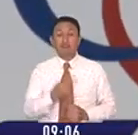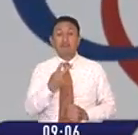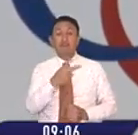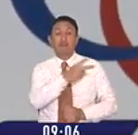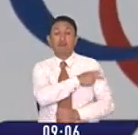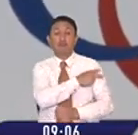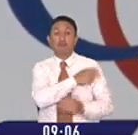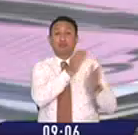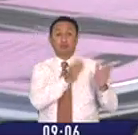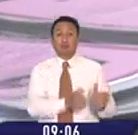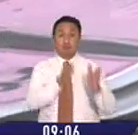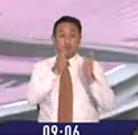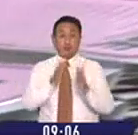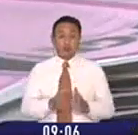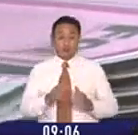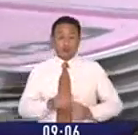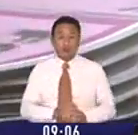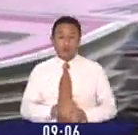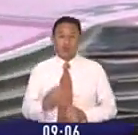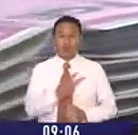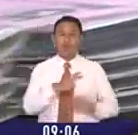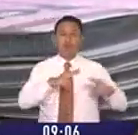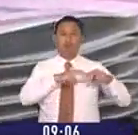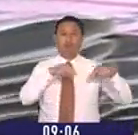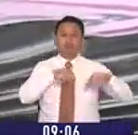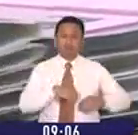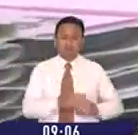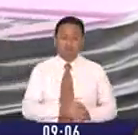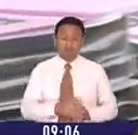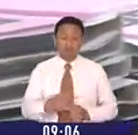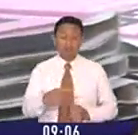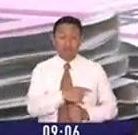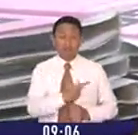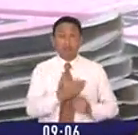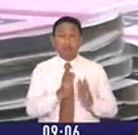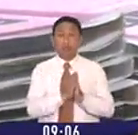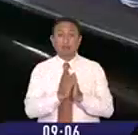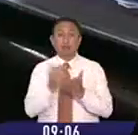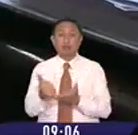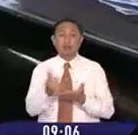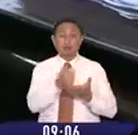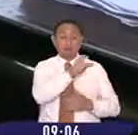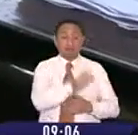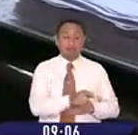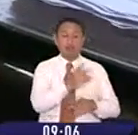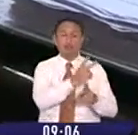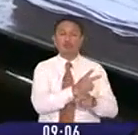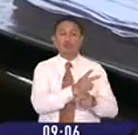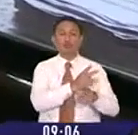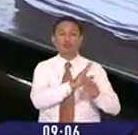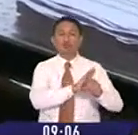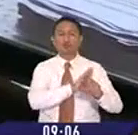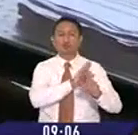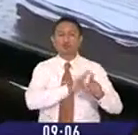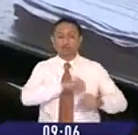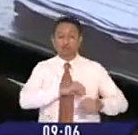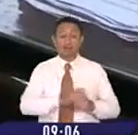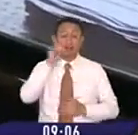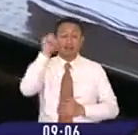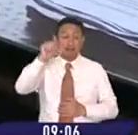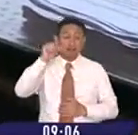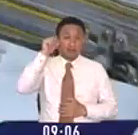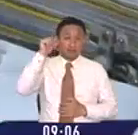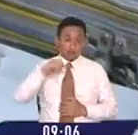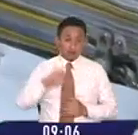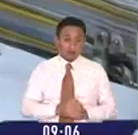del Consejo de la Judicatura se los investiga por un supuesto delito de tráfico de influencias en la que se filtraron audios de una supuesta